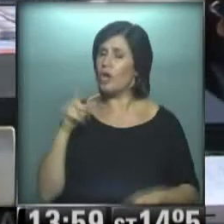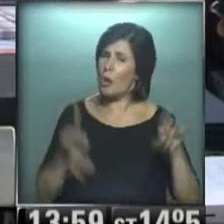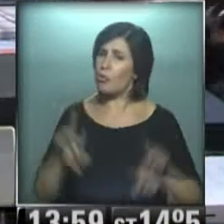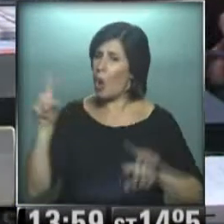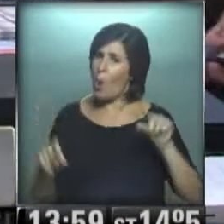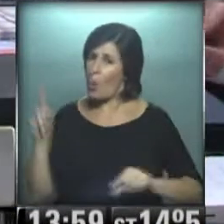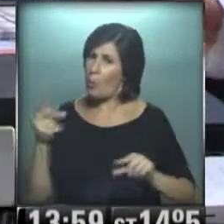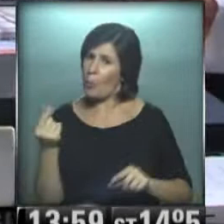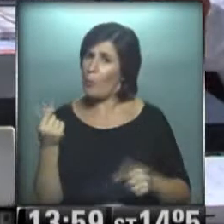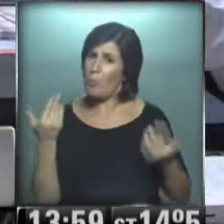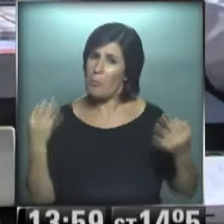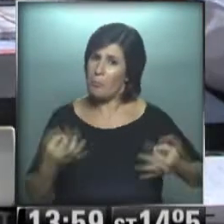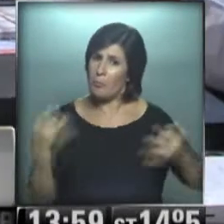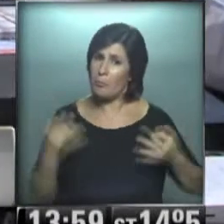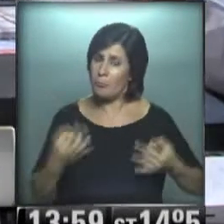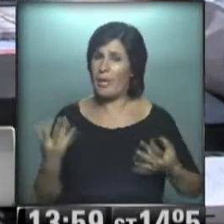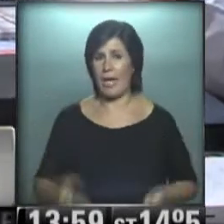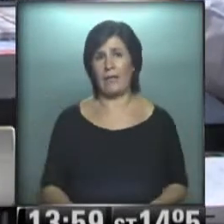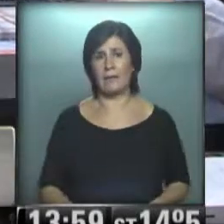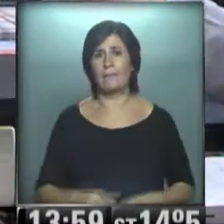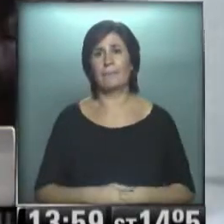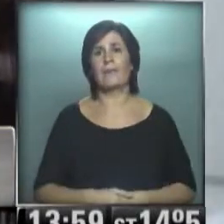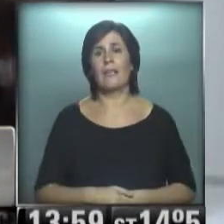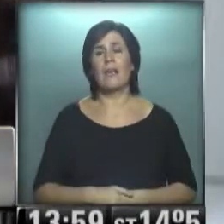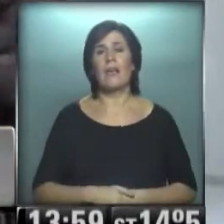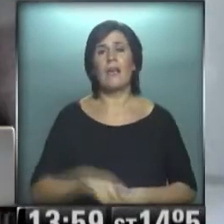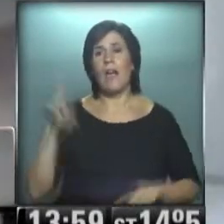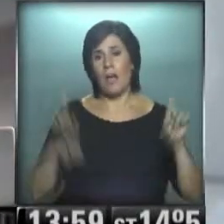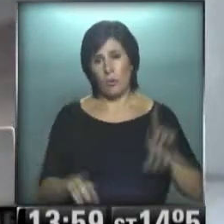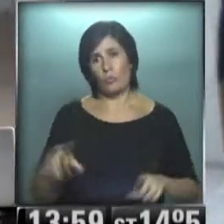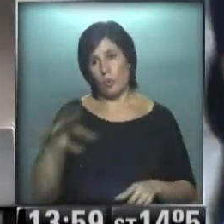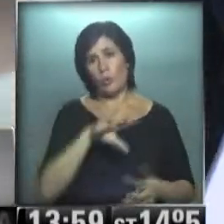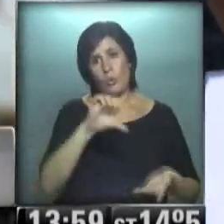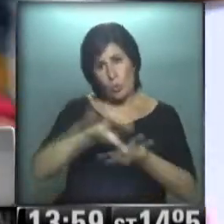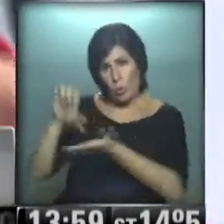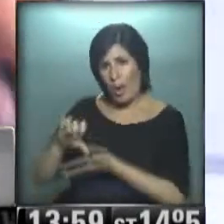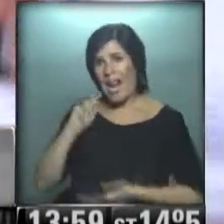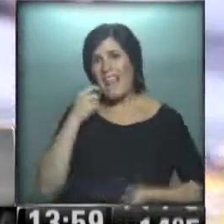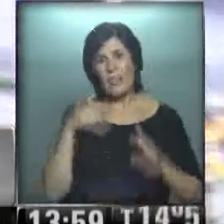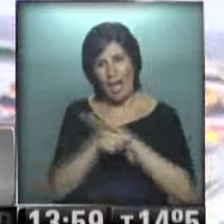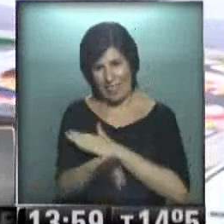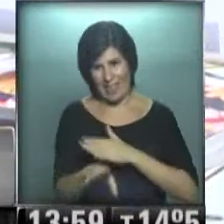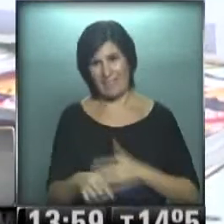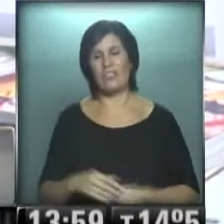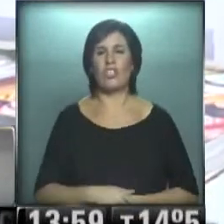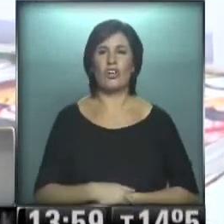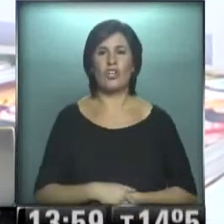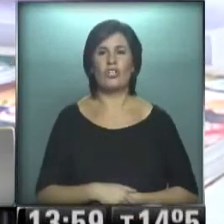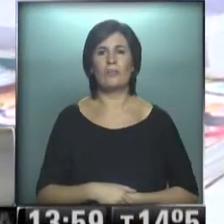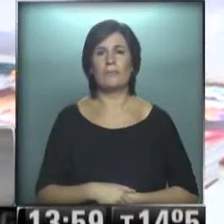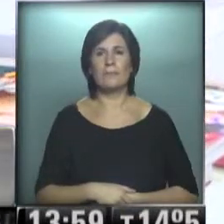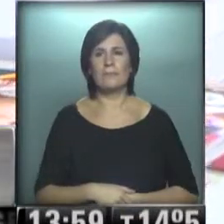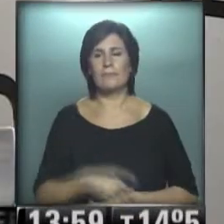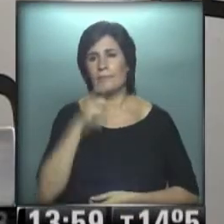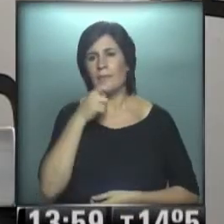este caso, bueno, hay como un par de momentos, lugares memorables para visitar. Por un lado, el Nido de Hornero de Marta Minujín, o todo lo que tiene que ver